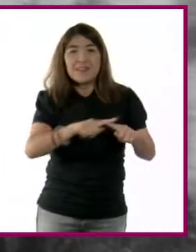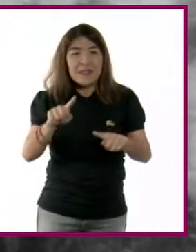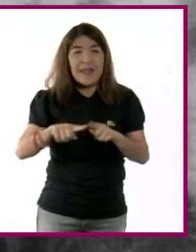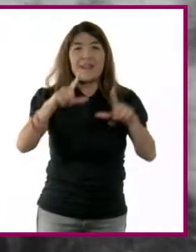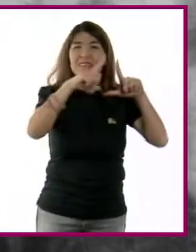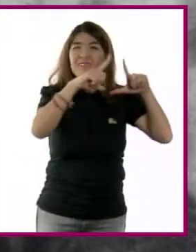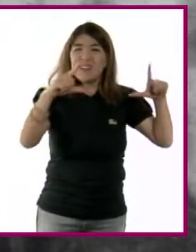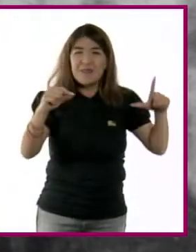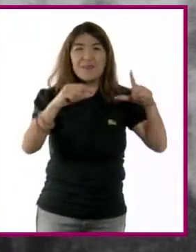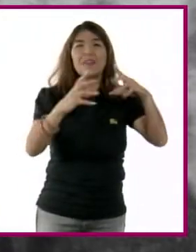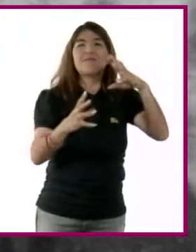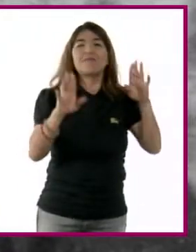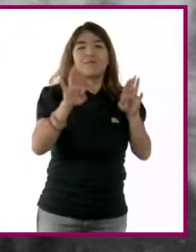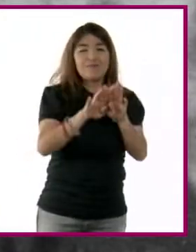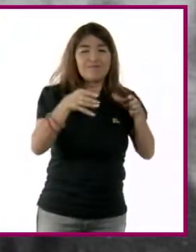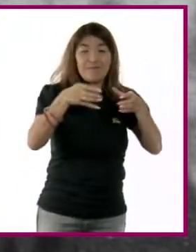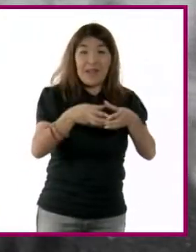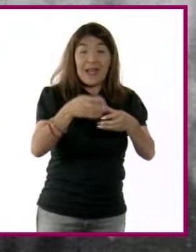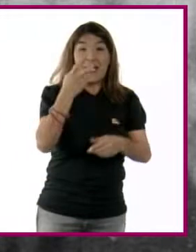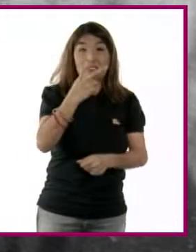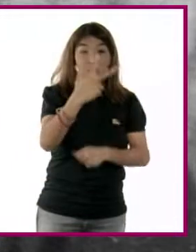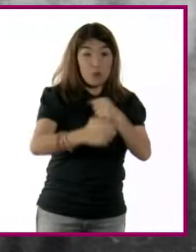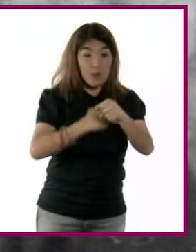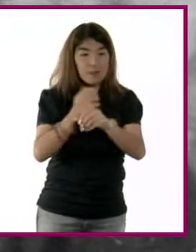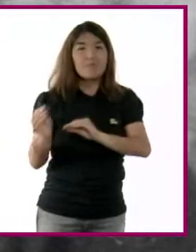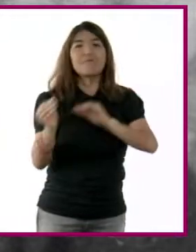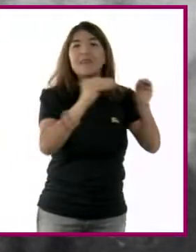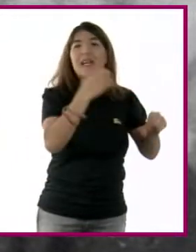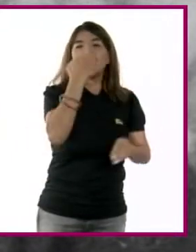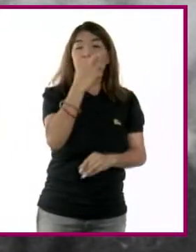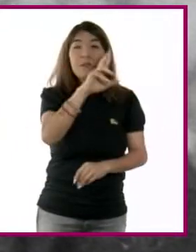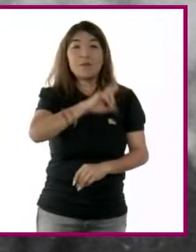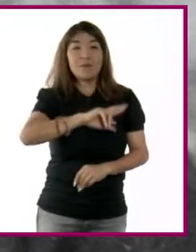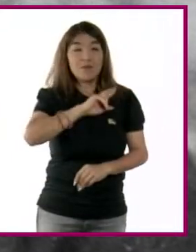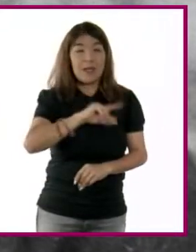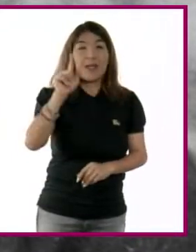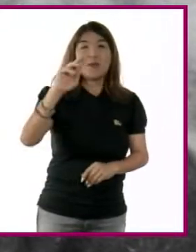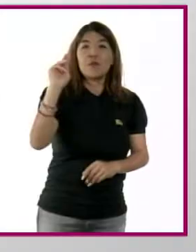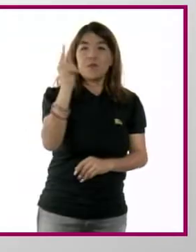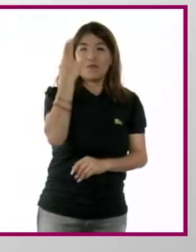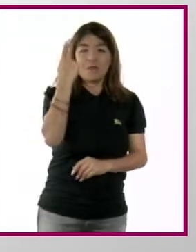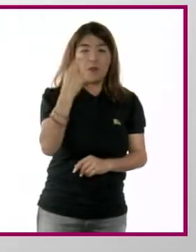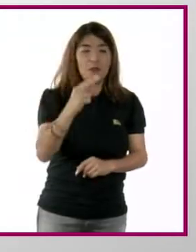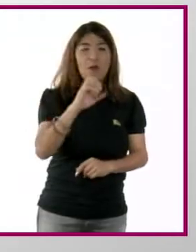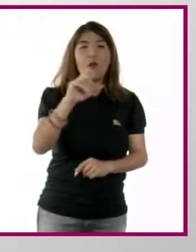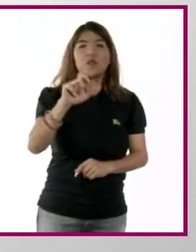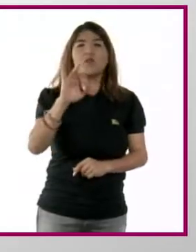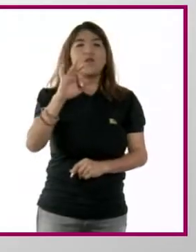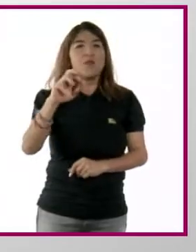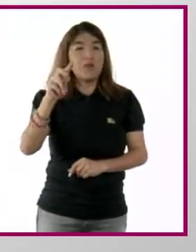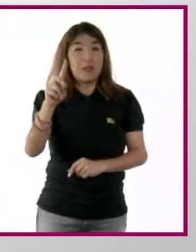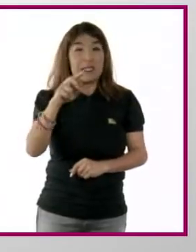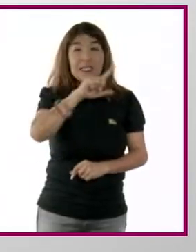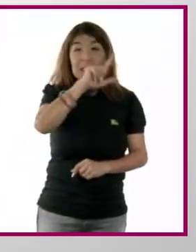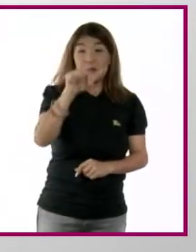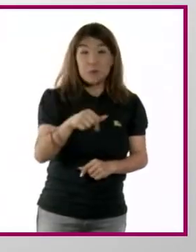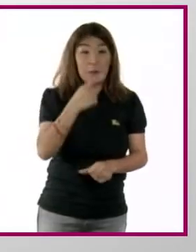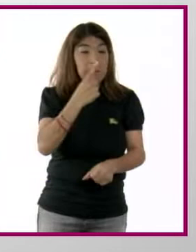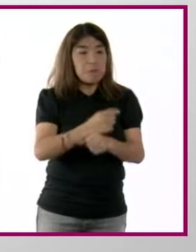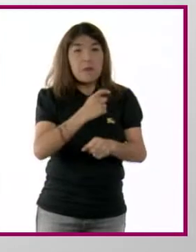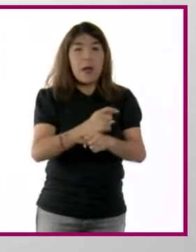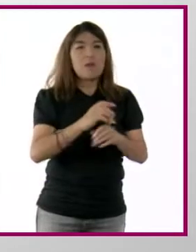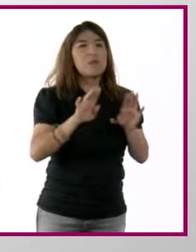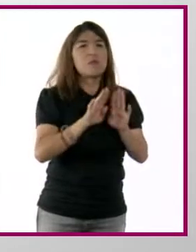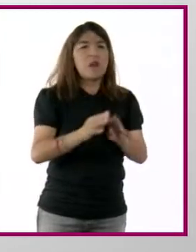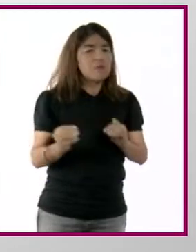los 18 ingresó en el Christ Church, un prestigioso colegio de la Universidad de Oxford, en la que viviría primero como estudiante